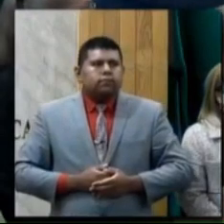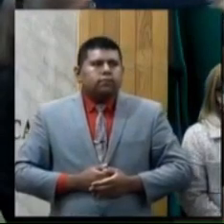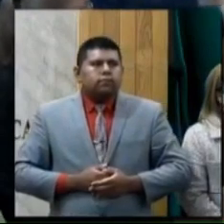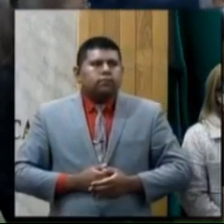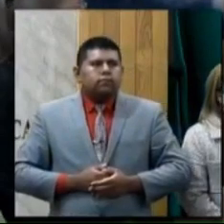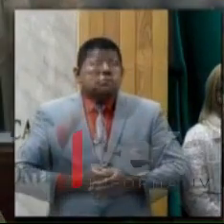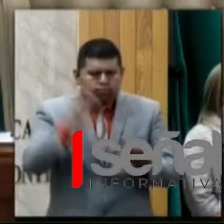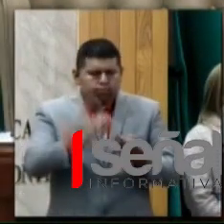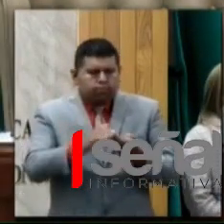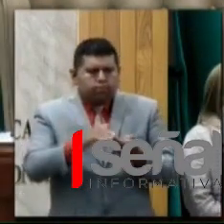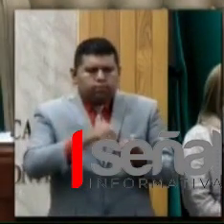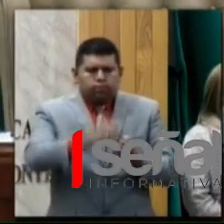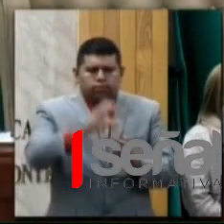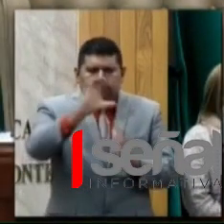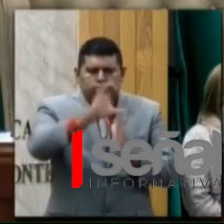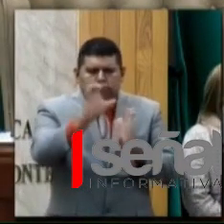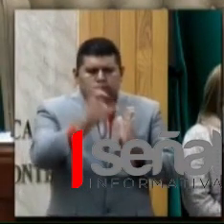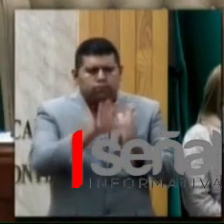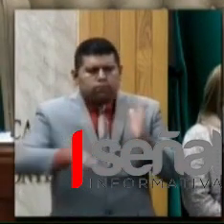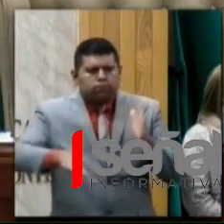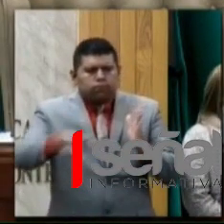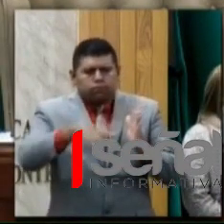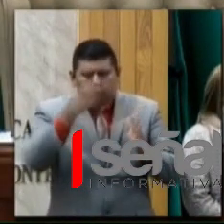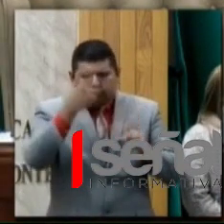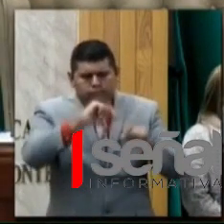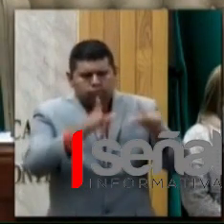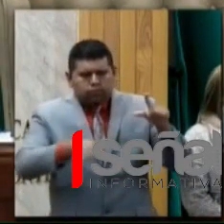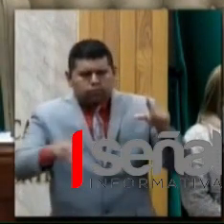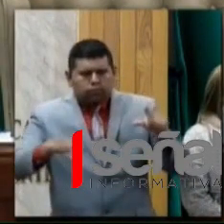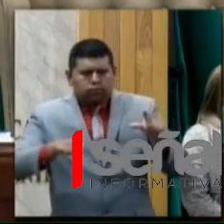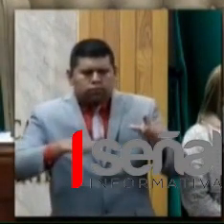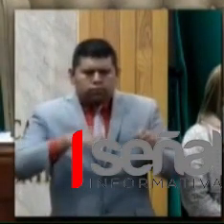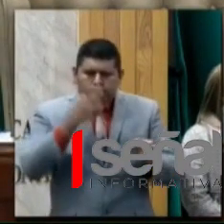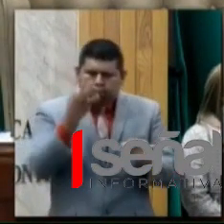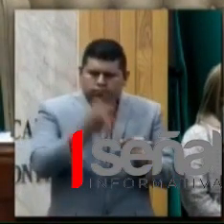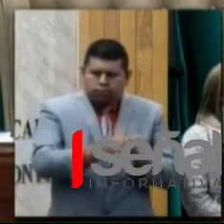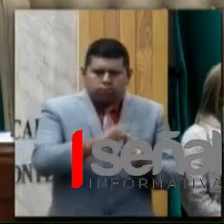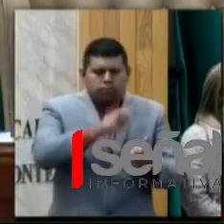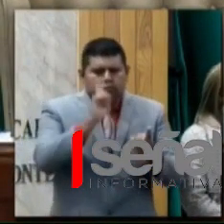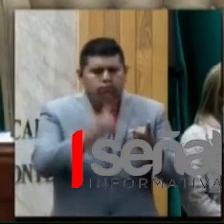felicidades. Para Radio Universidad de Guadalajara, en Puerto Vallarta, Canal 44 Televisión, Javier Sánchez.